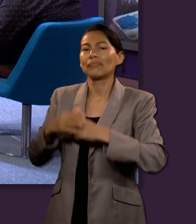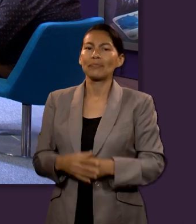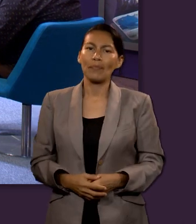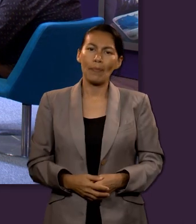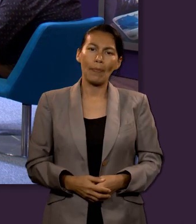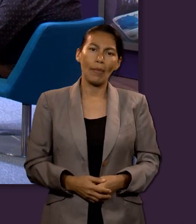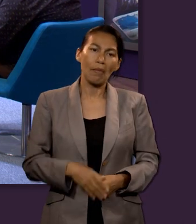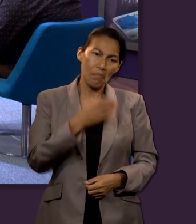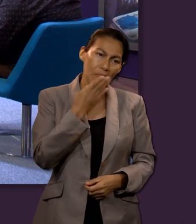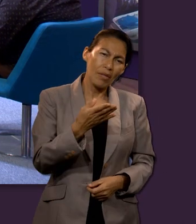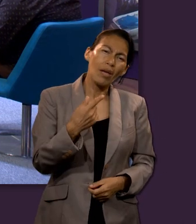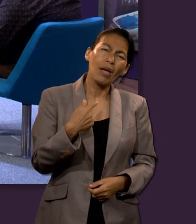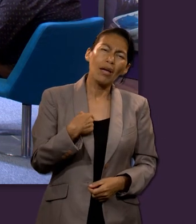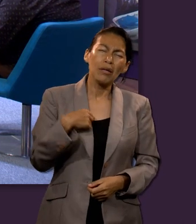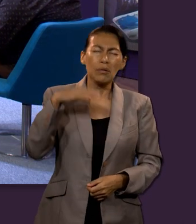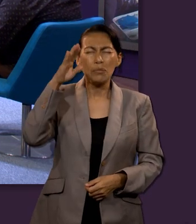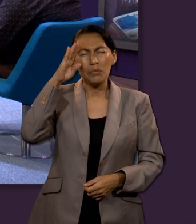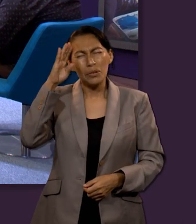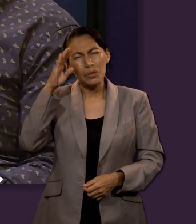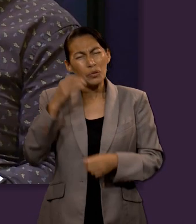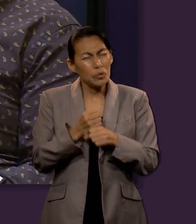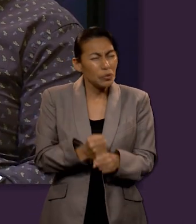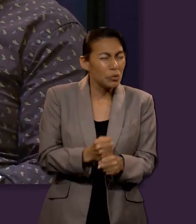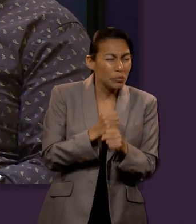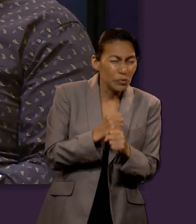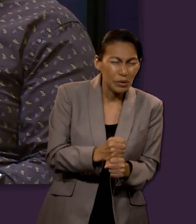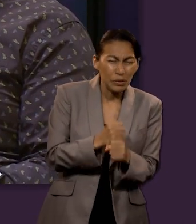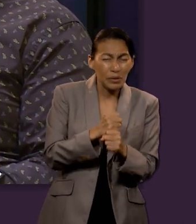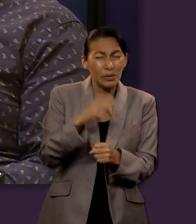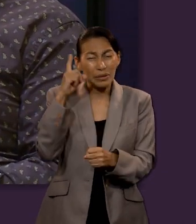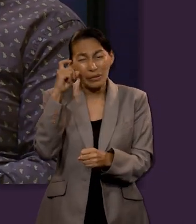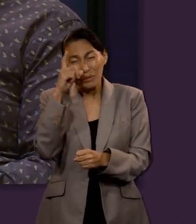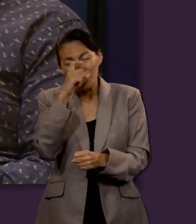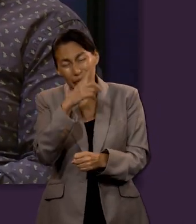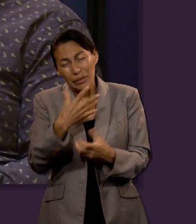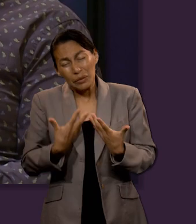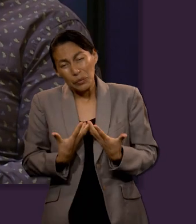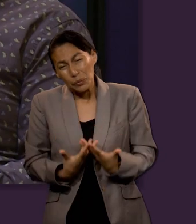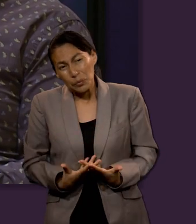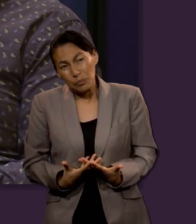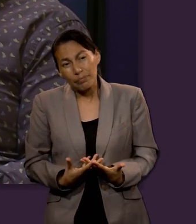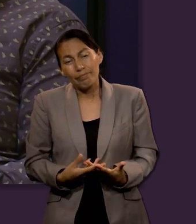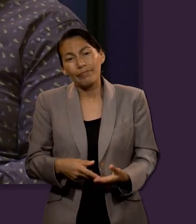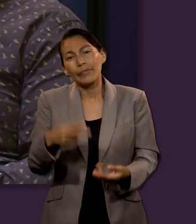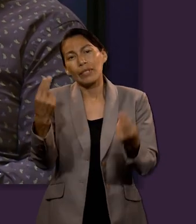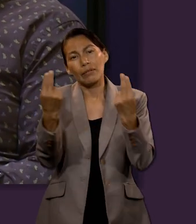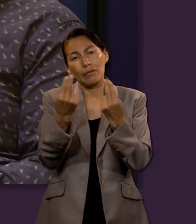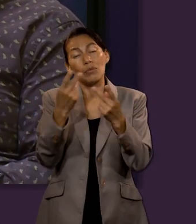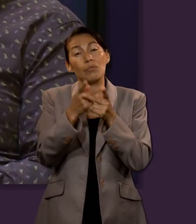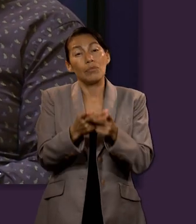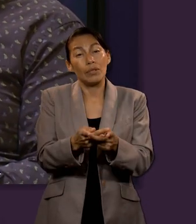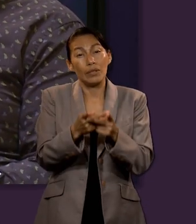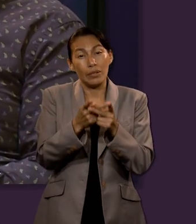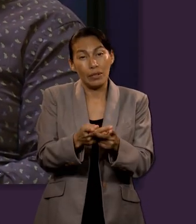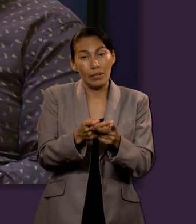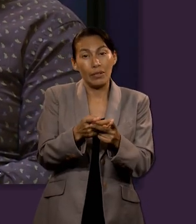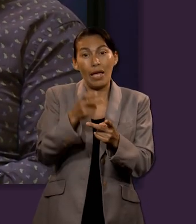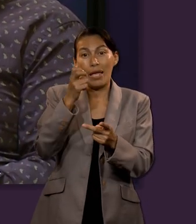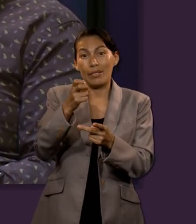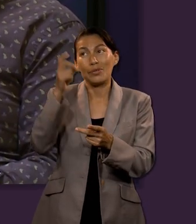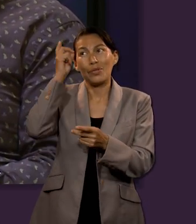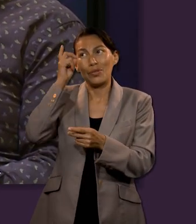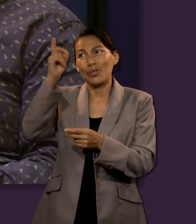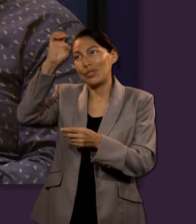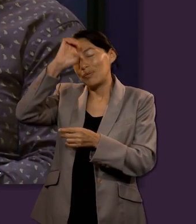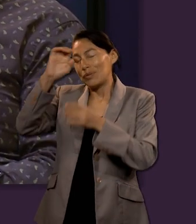muy bien aquí yo me quedo con que en los cristales de la vida la paciencia es determinante y esta